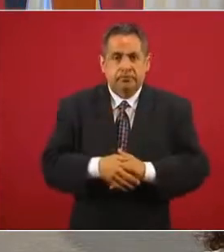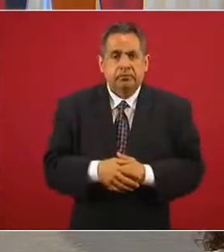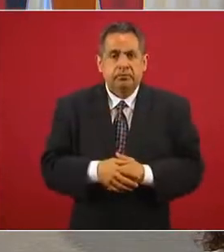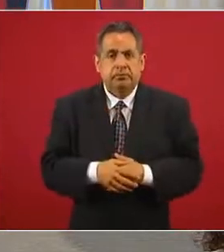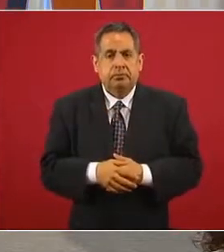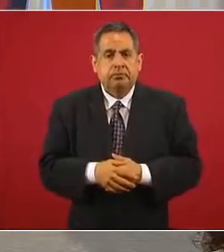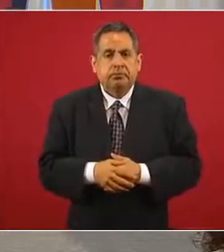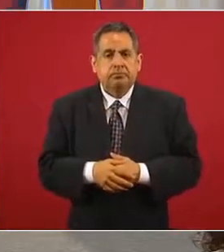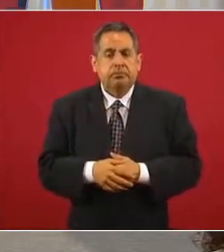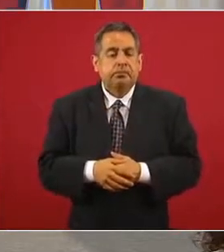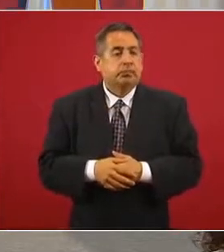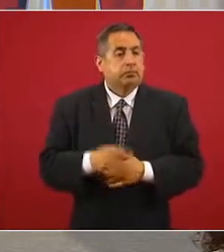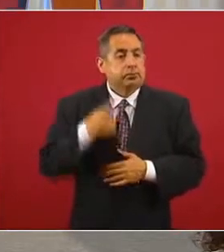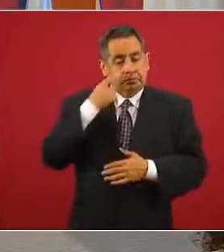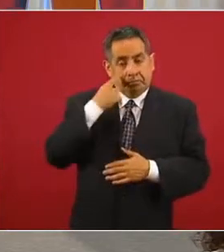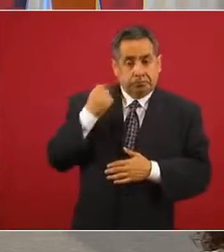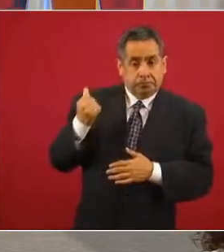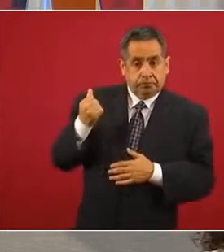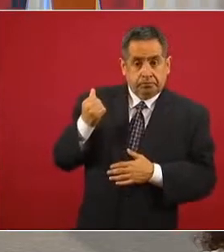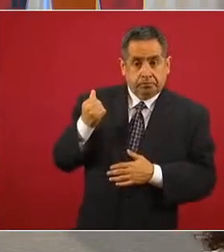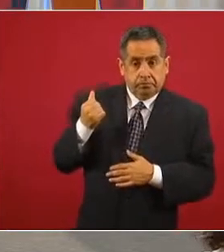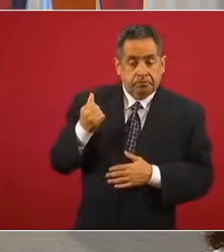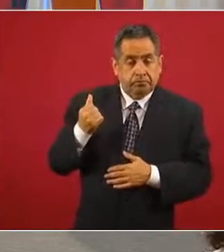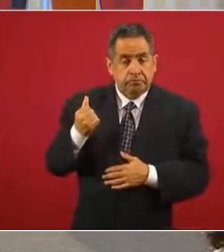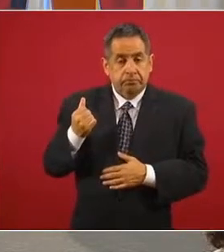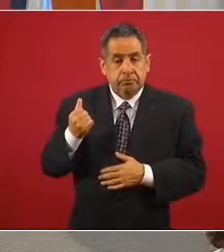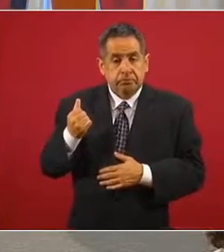curva epidémica que presentamos todas las